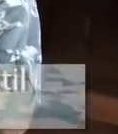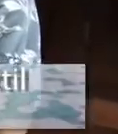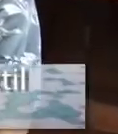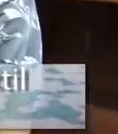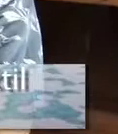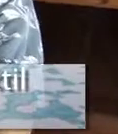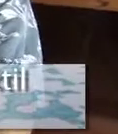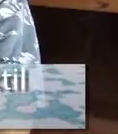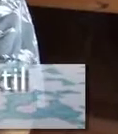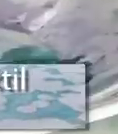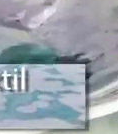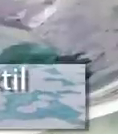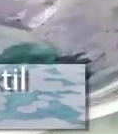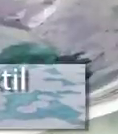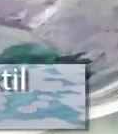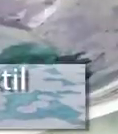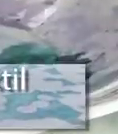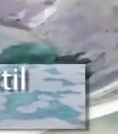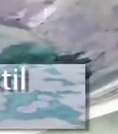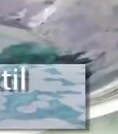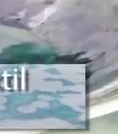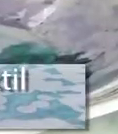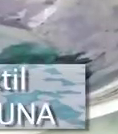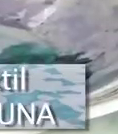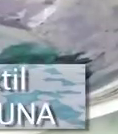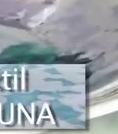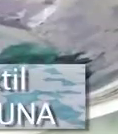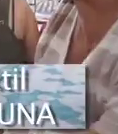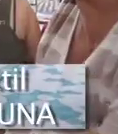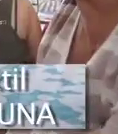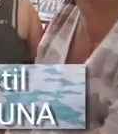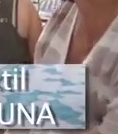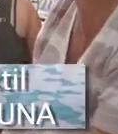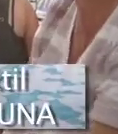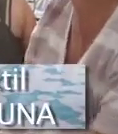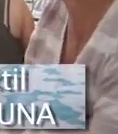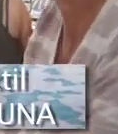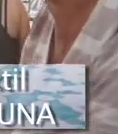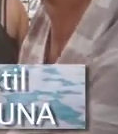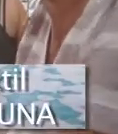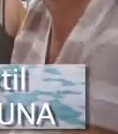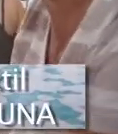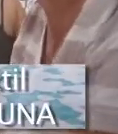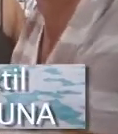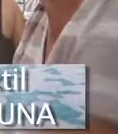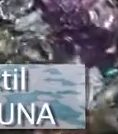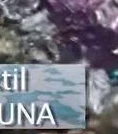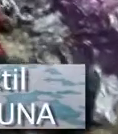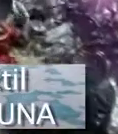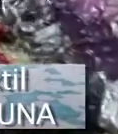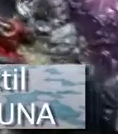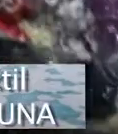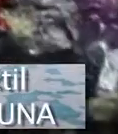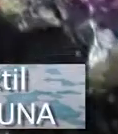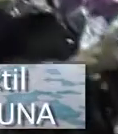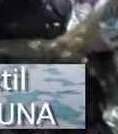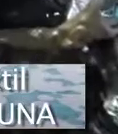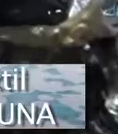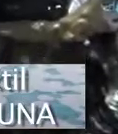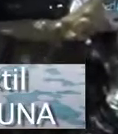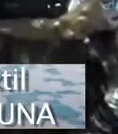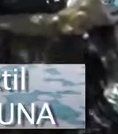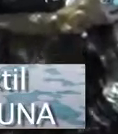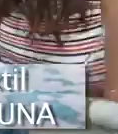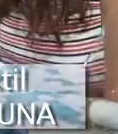Tierra. La exposición será de lunes a viernes en la Galería Lola Fernández de la Escuela de Arte y Comunicación Visual de la